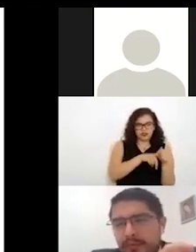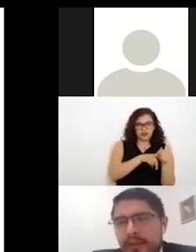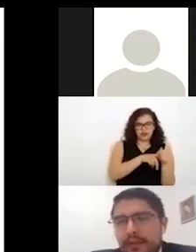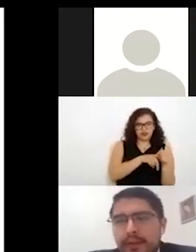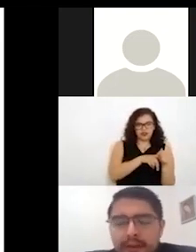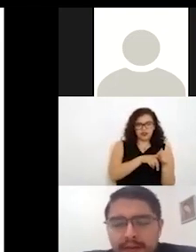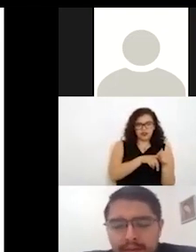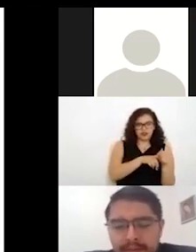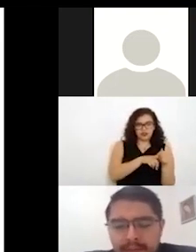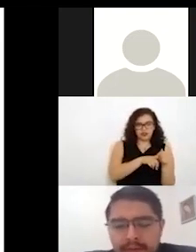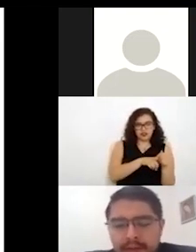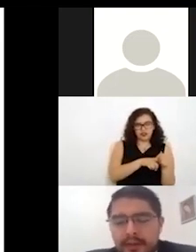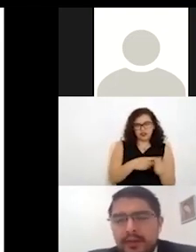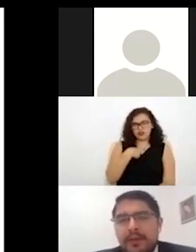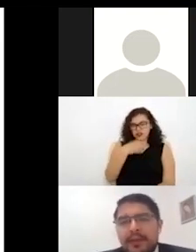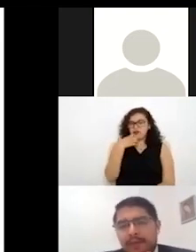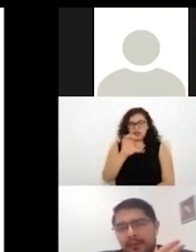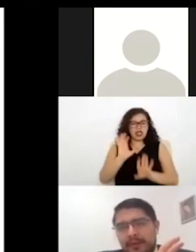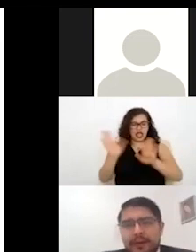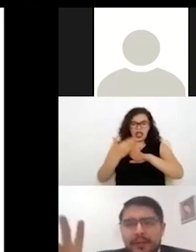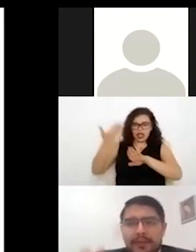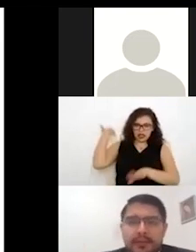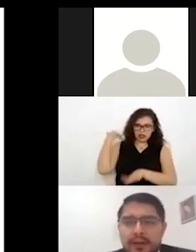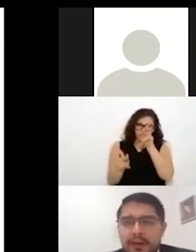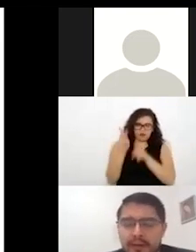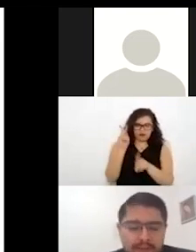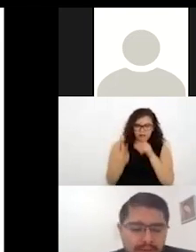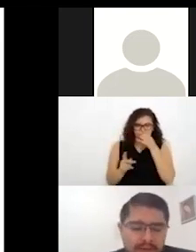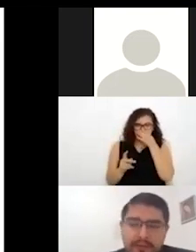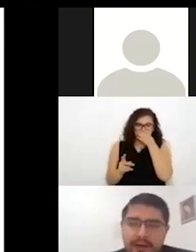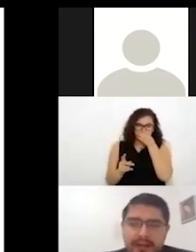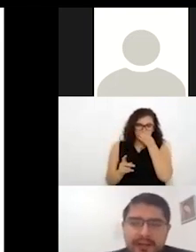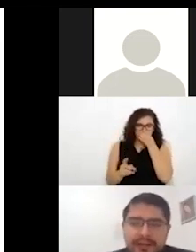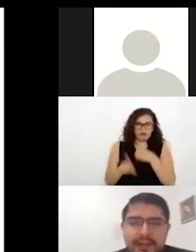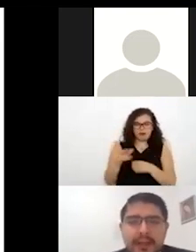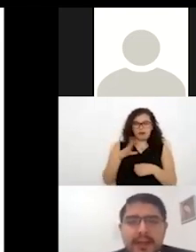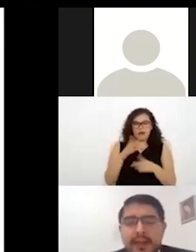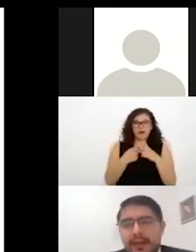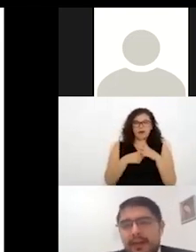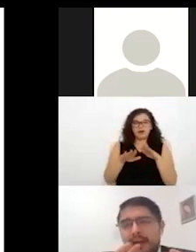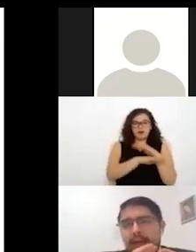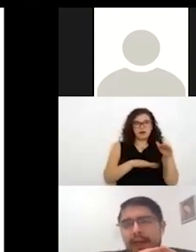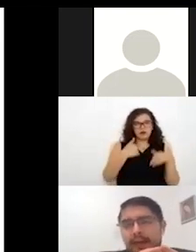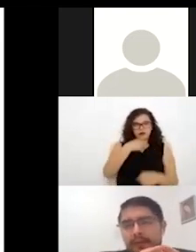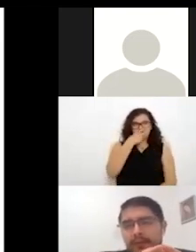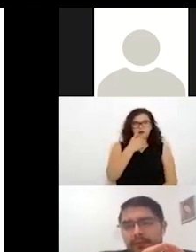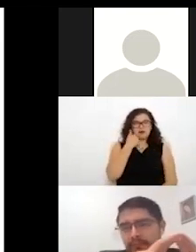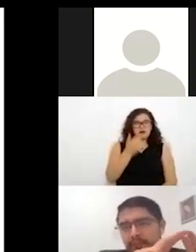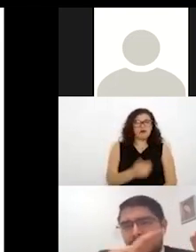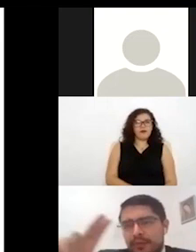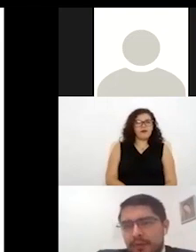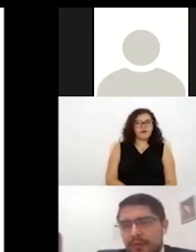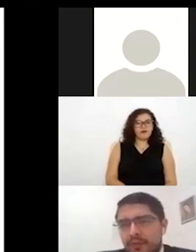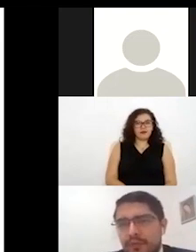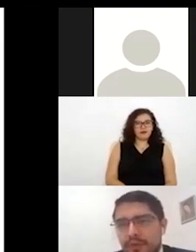habíamos comentado en una anterior plática, pero para recapitular un poco y poner las bases, hay un